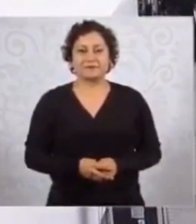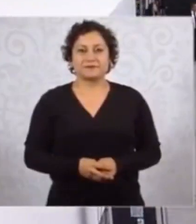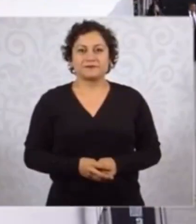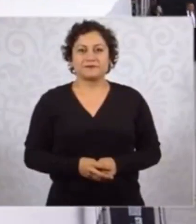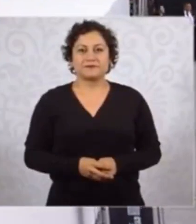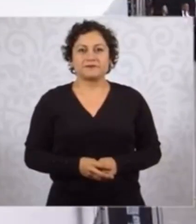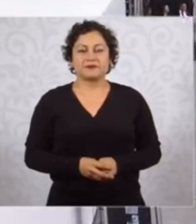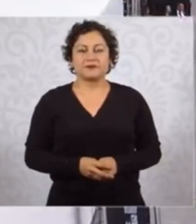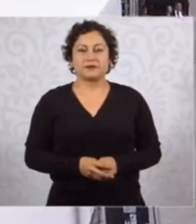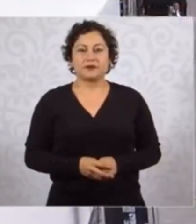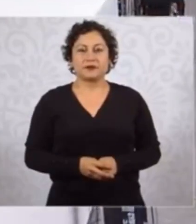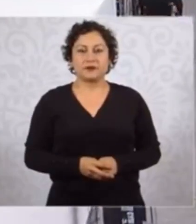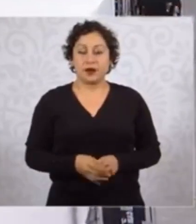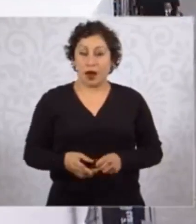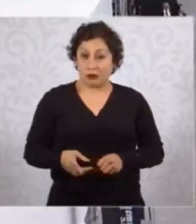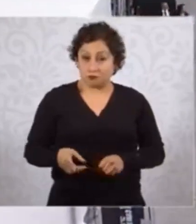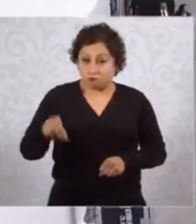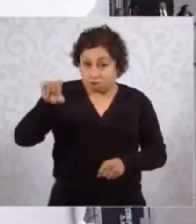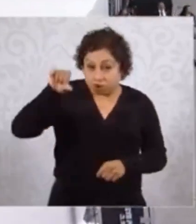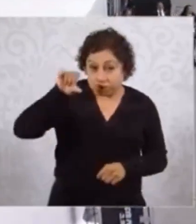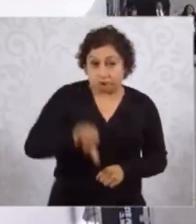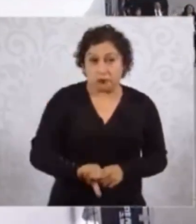El día de hoy,